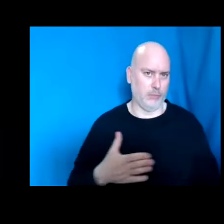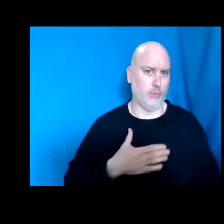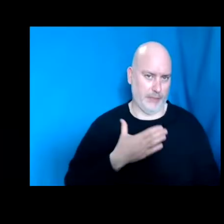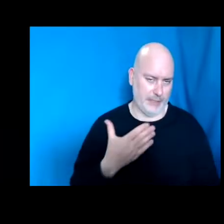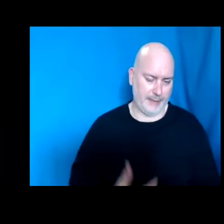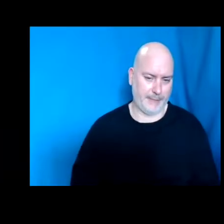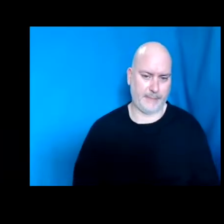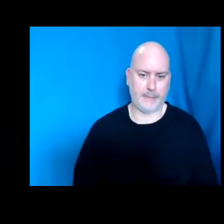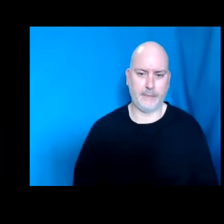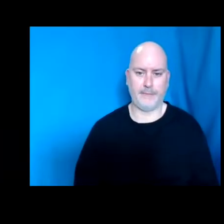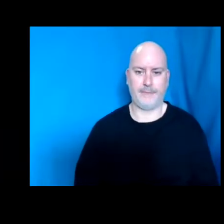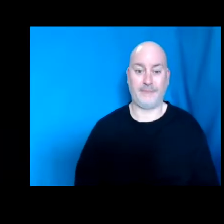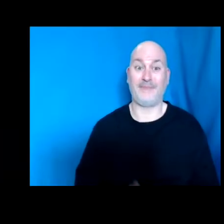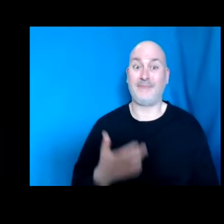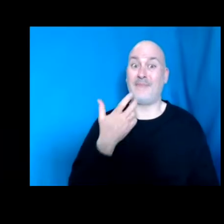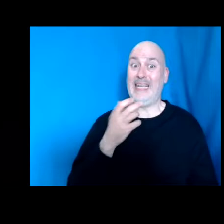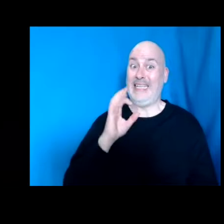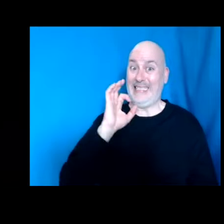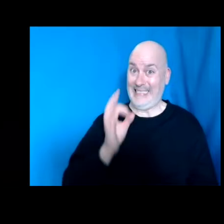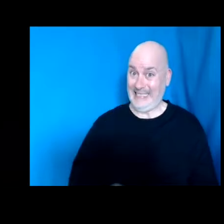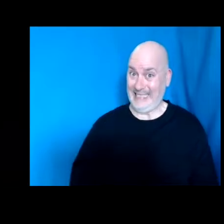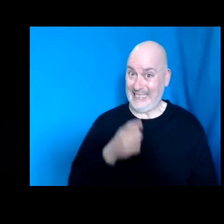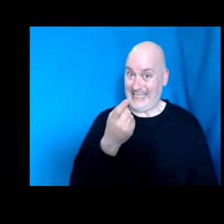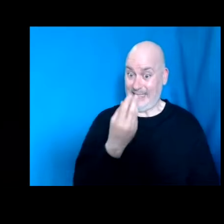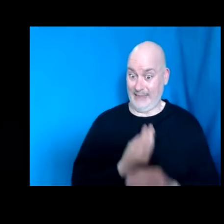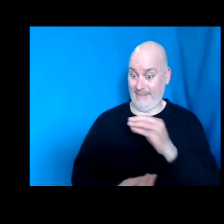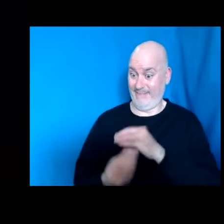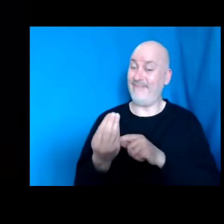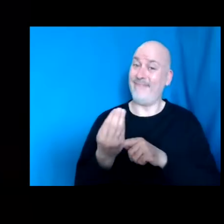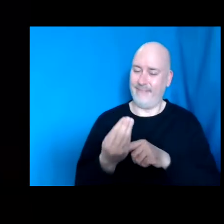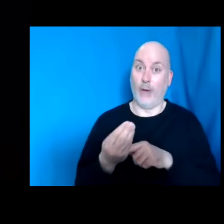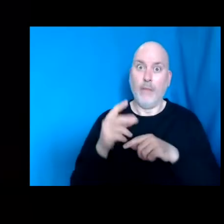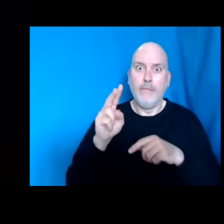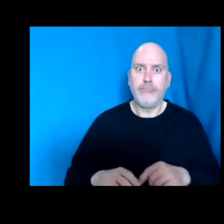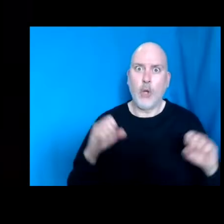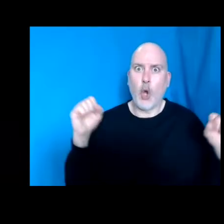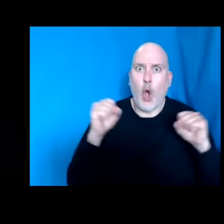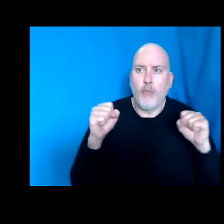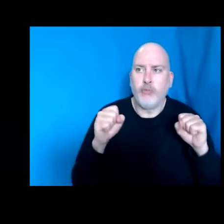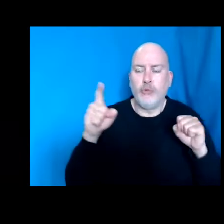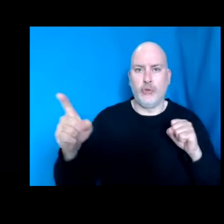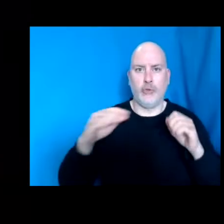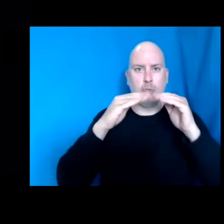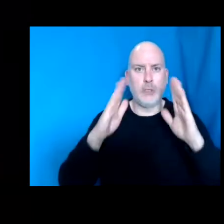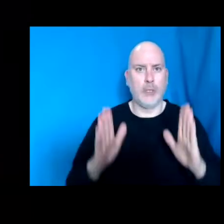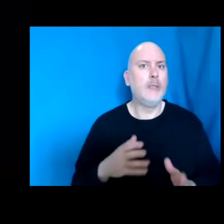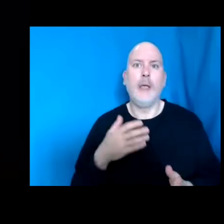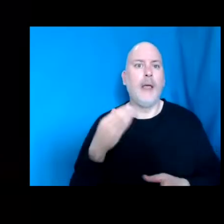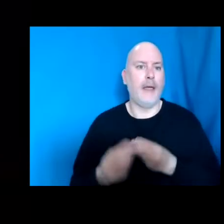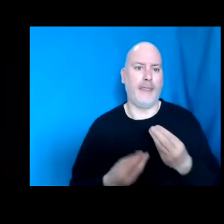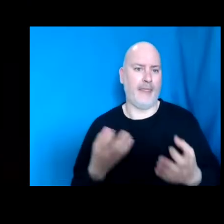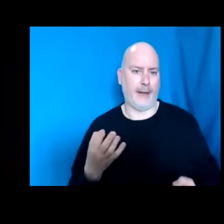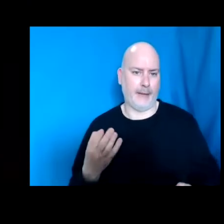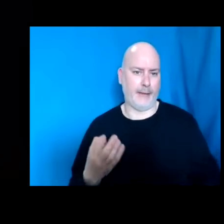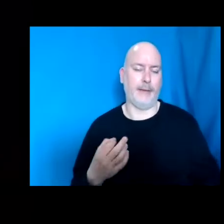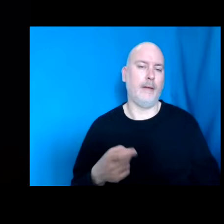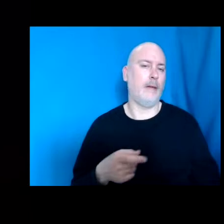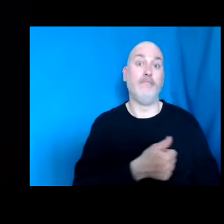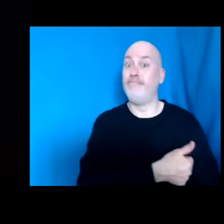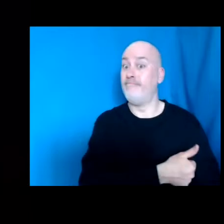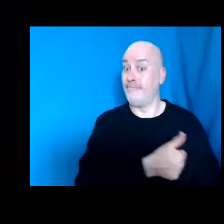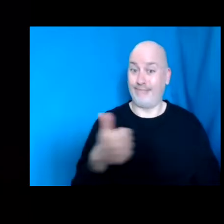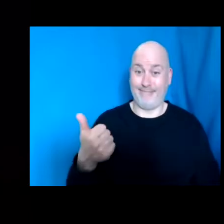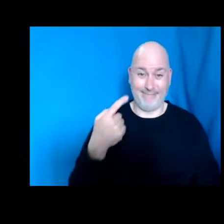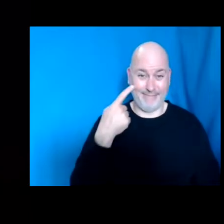¿Cómo debemos de actuar si nuestro niño tiene una convulsión febril en casa? Lo que tenemos que hacer en primer lugar, como